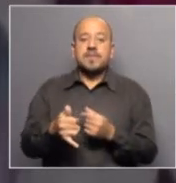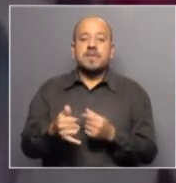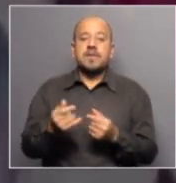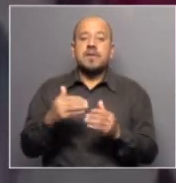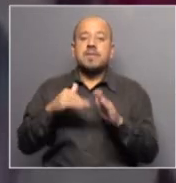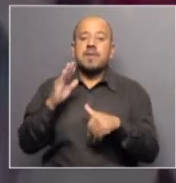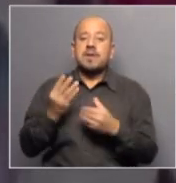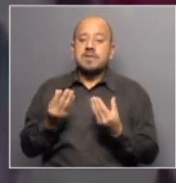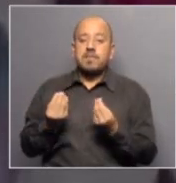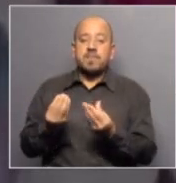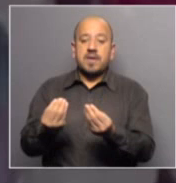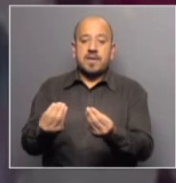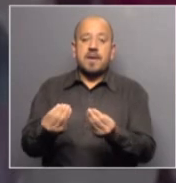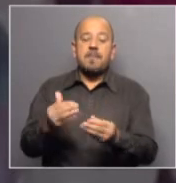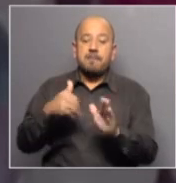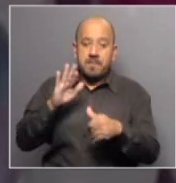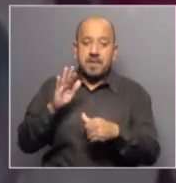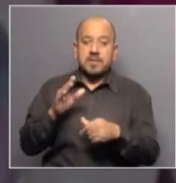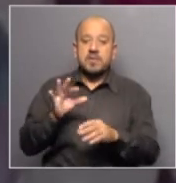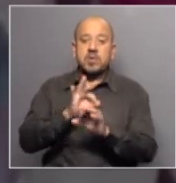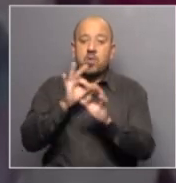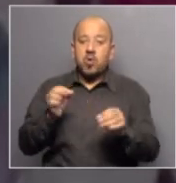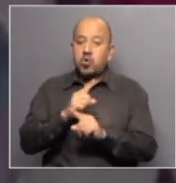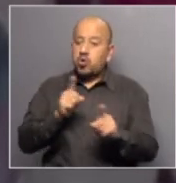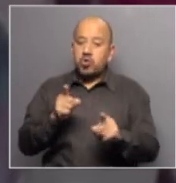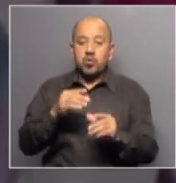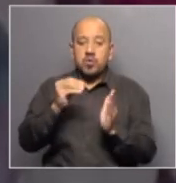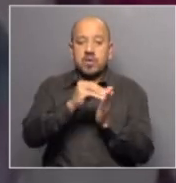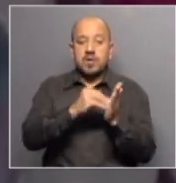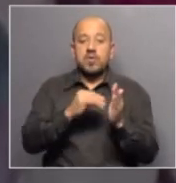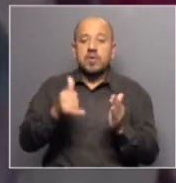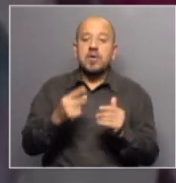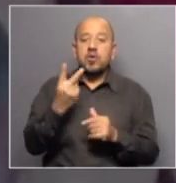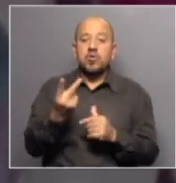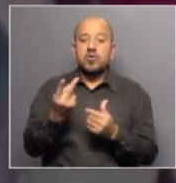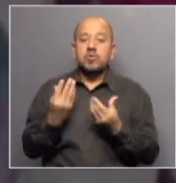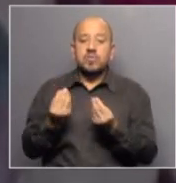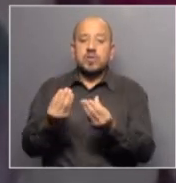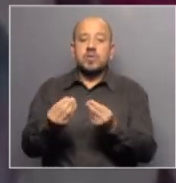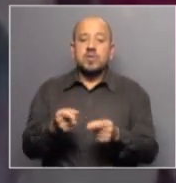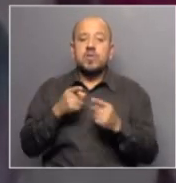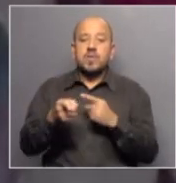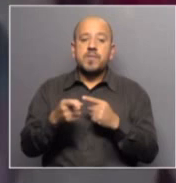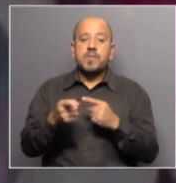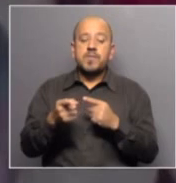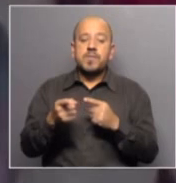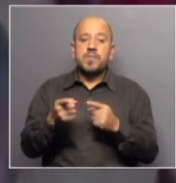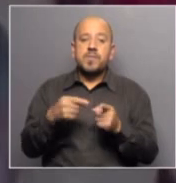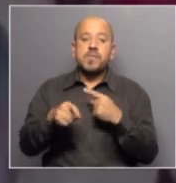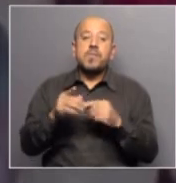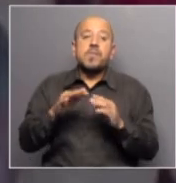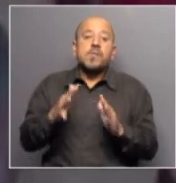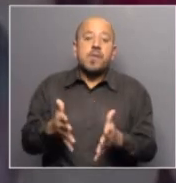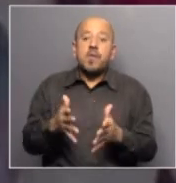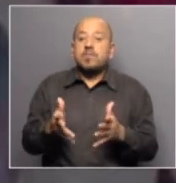y tiene más plantas de los que debe tener, o si no está registrado y tiene dos plantas, ya asume que eso es